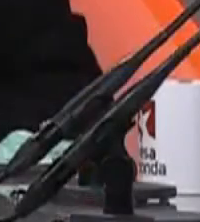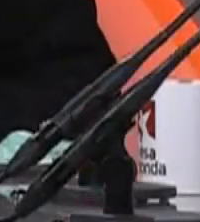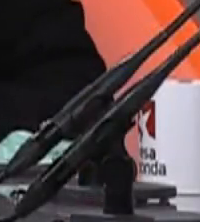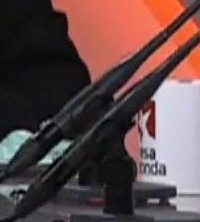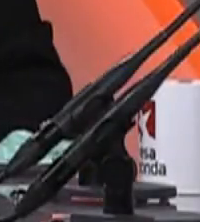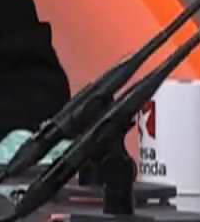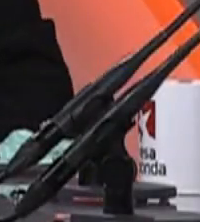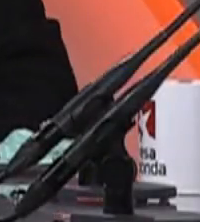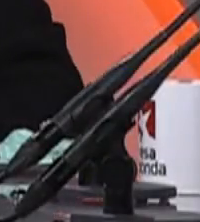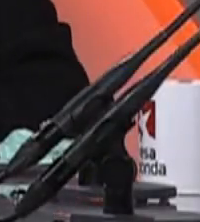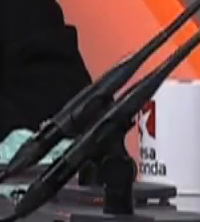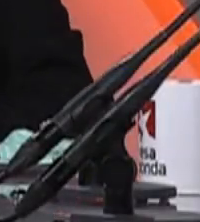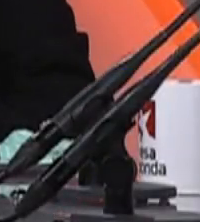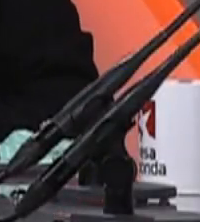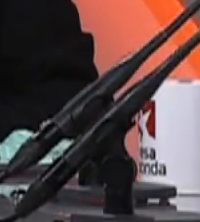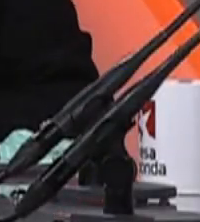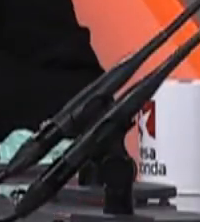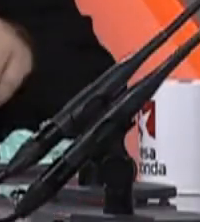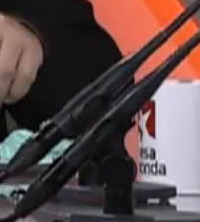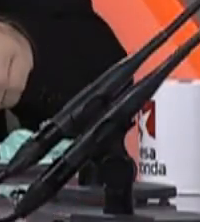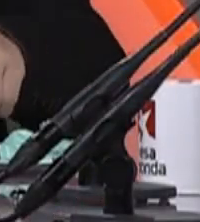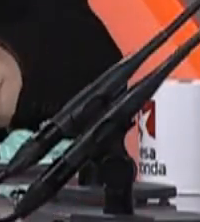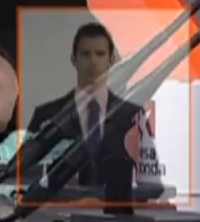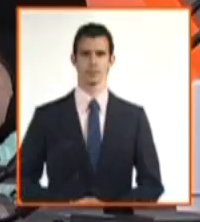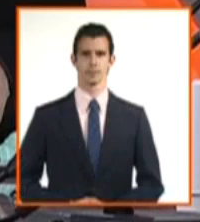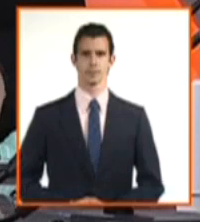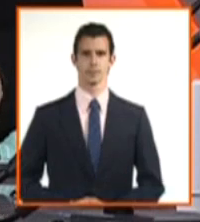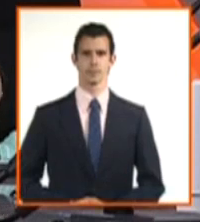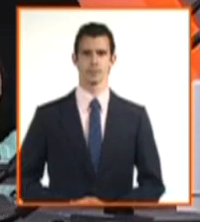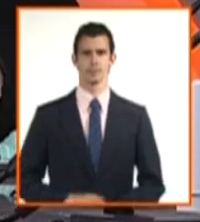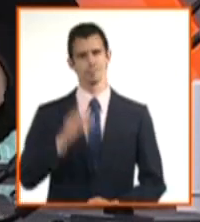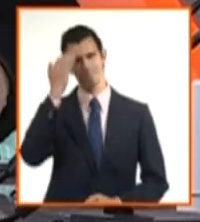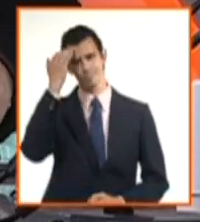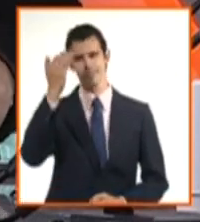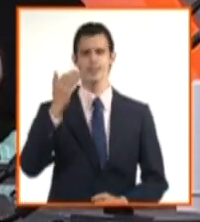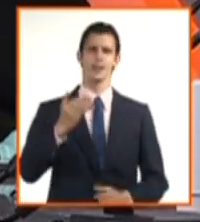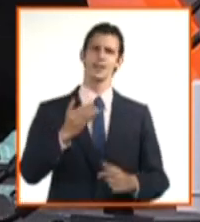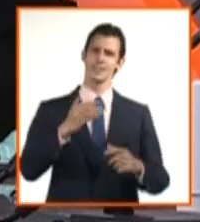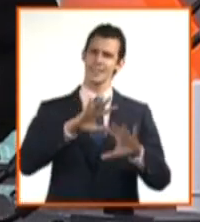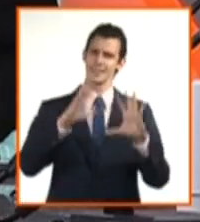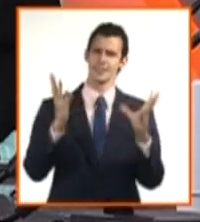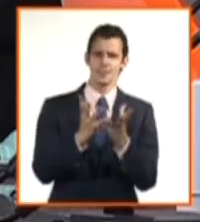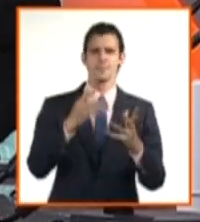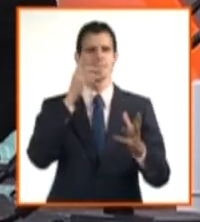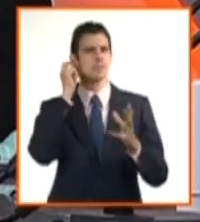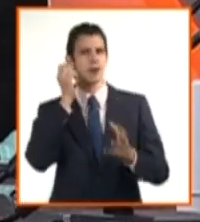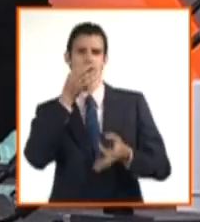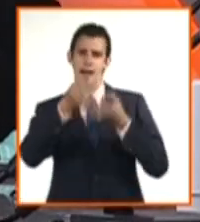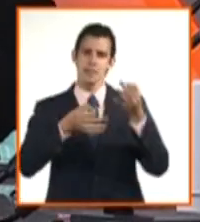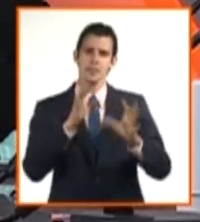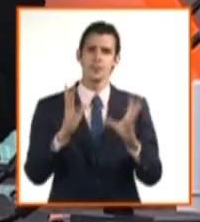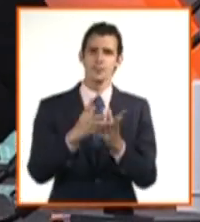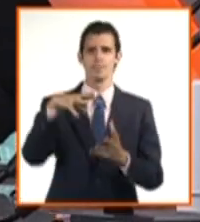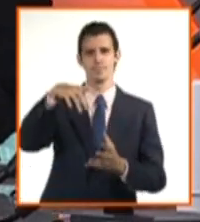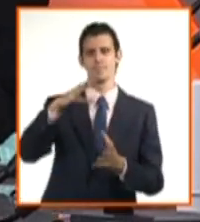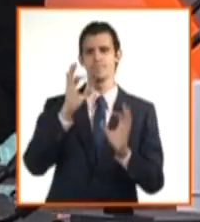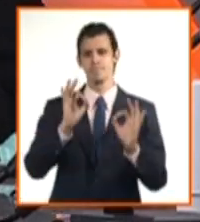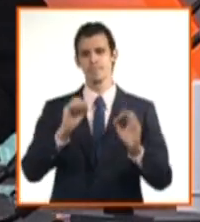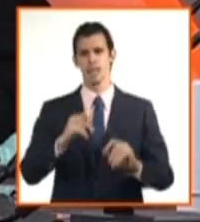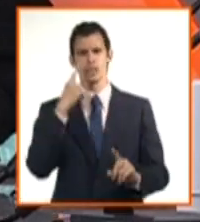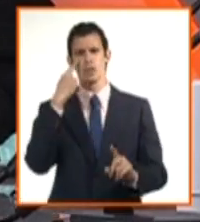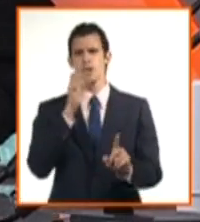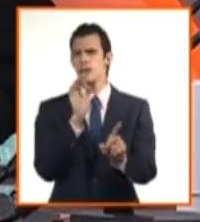bueno gracias a fátima por este reporte y también ha estado muy activa ya veíamos al inicio de nuestra mesa